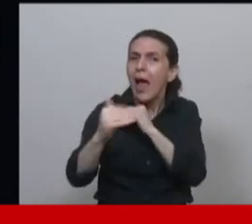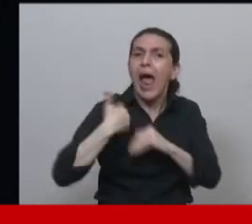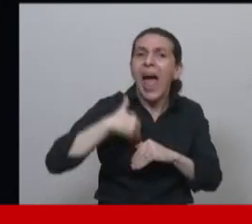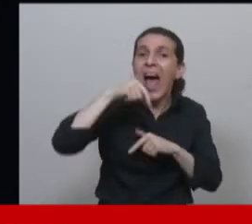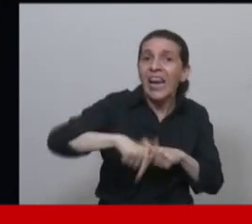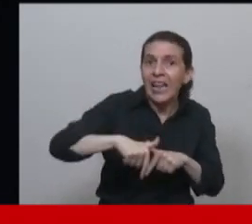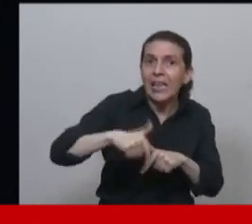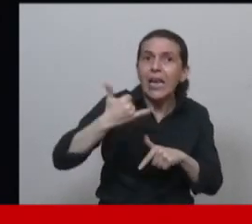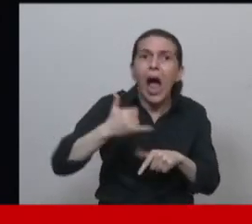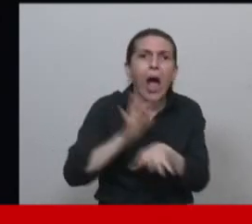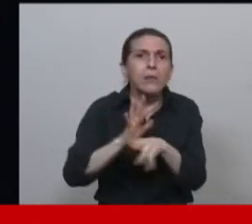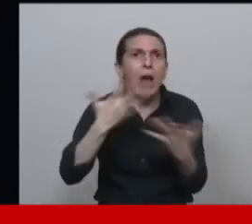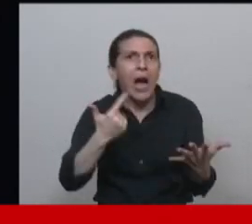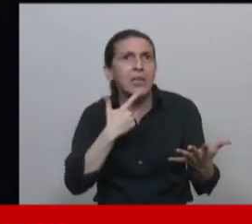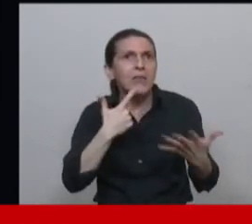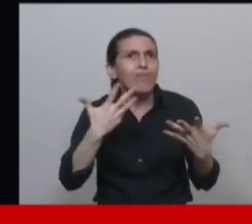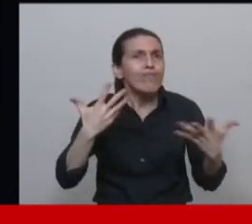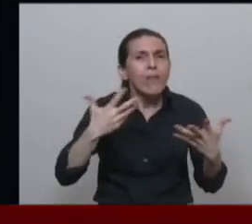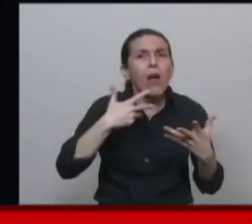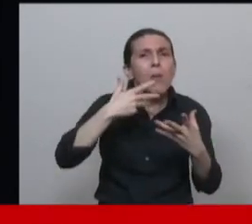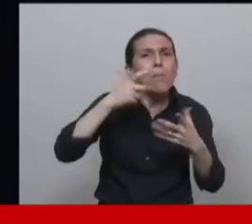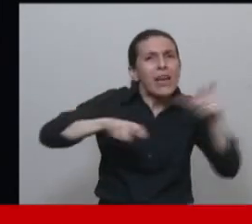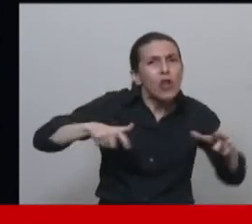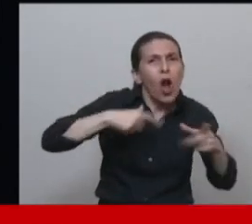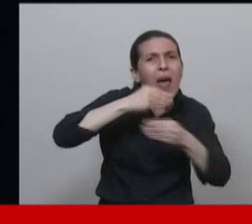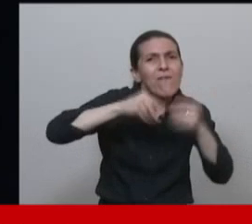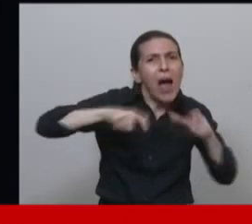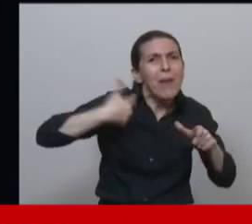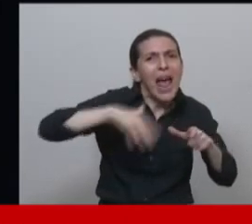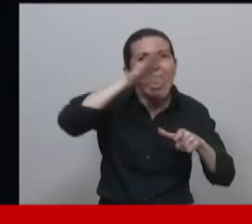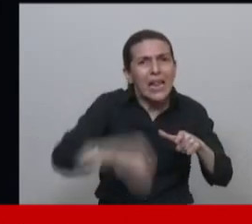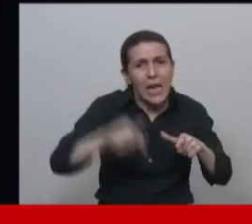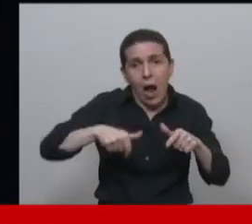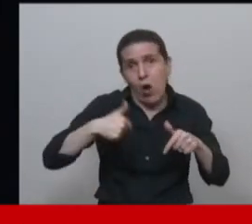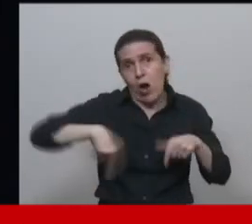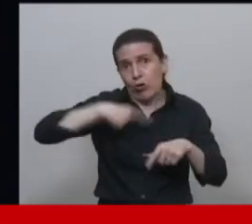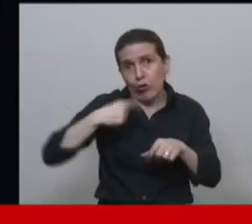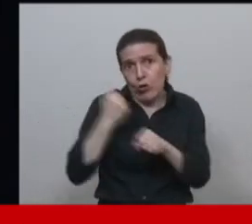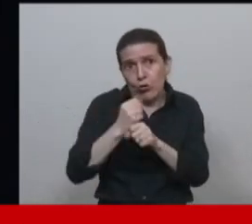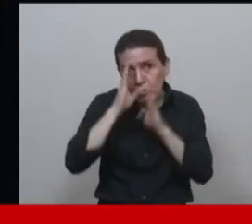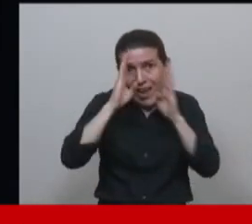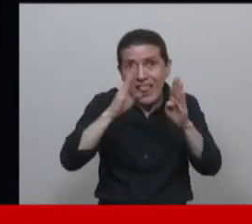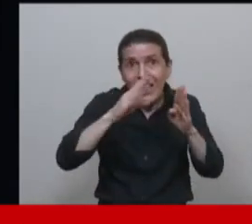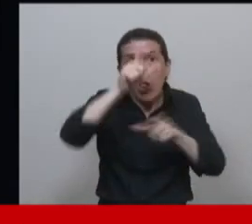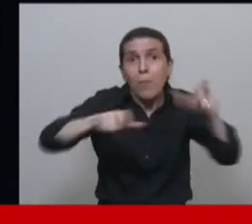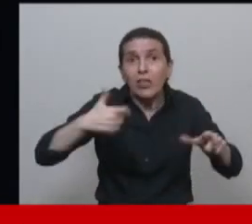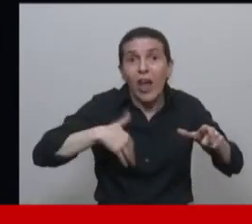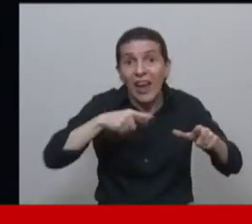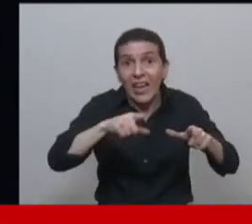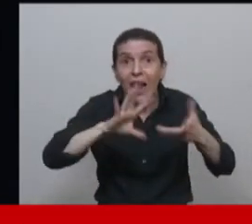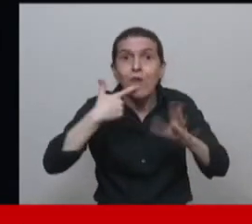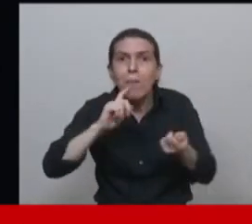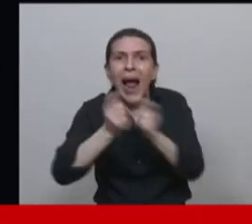un ambiente de inseguridad económica para muchas familias en el país, que es algo que estamos trabajando en este esquema integral en